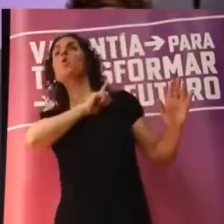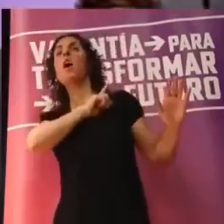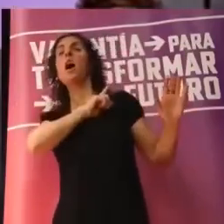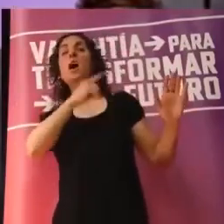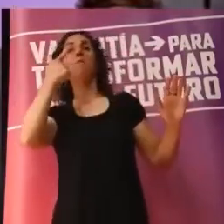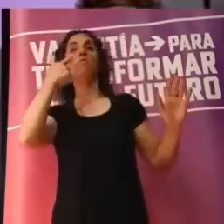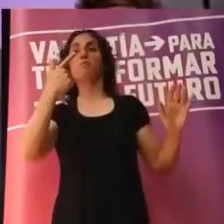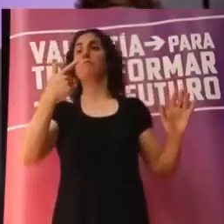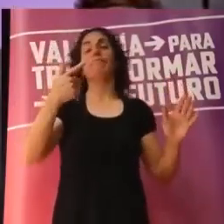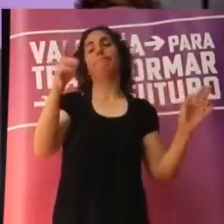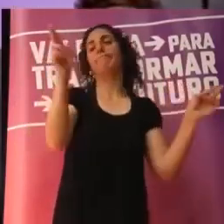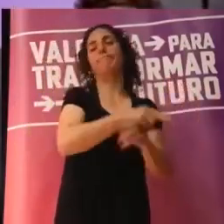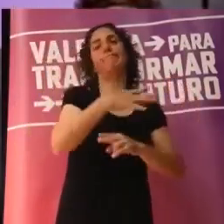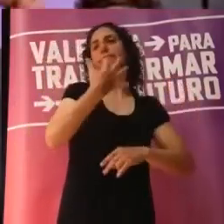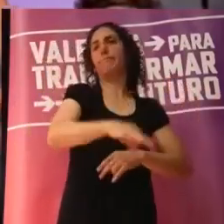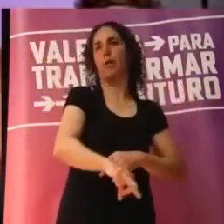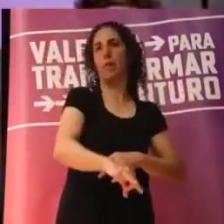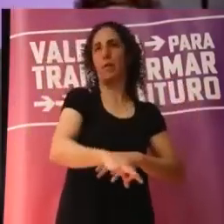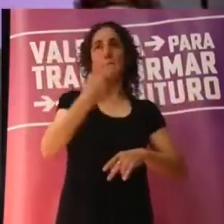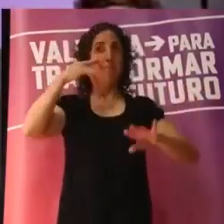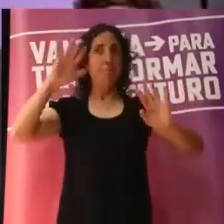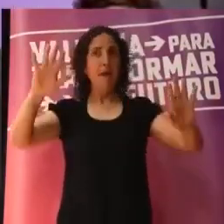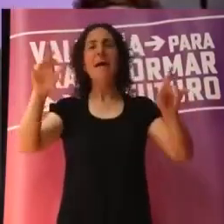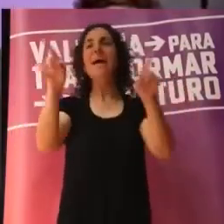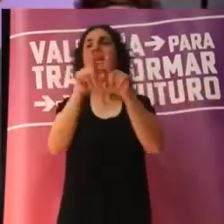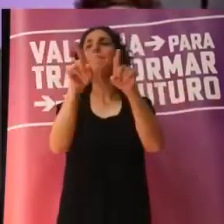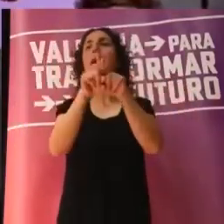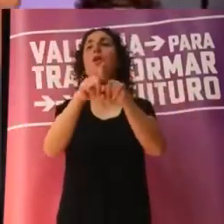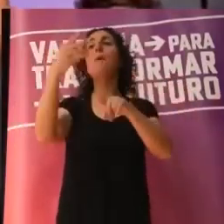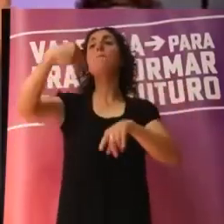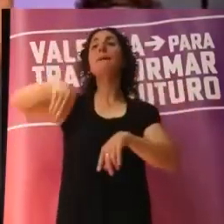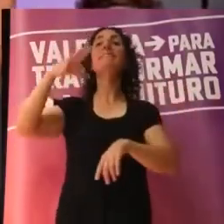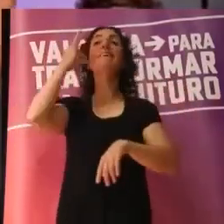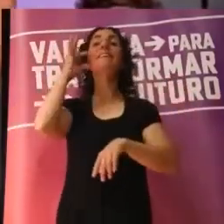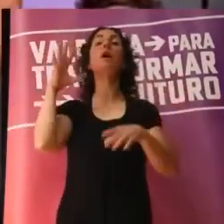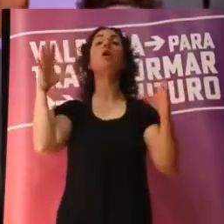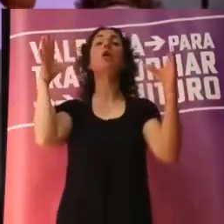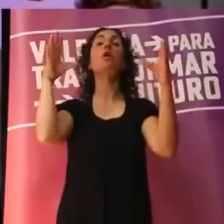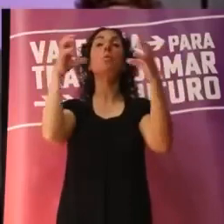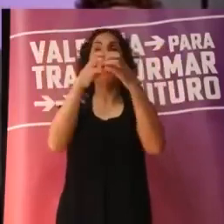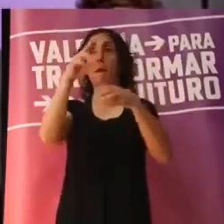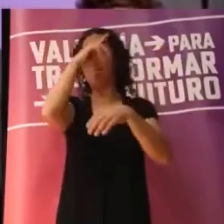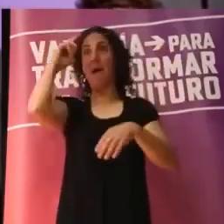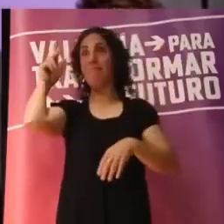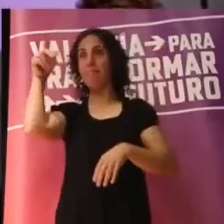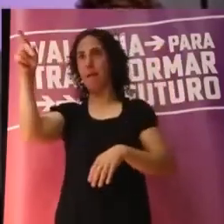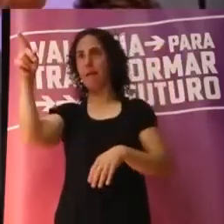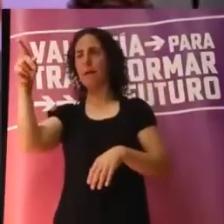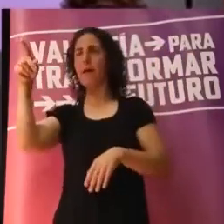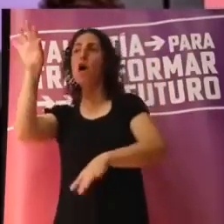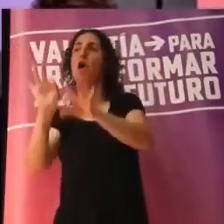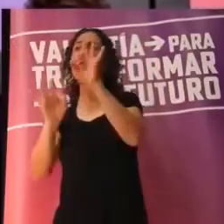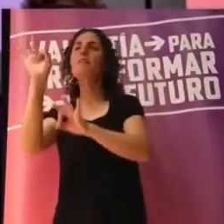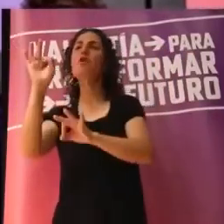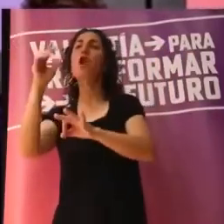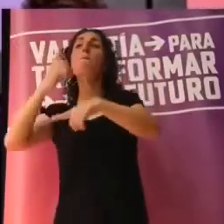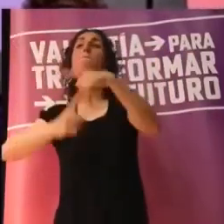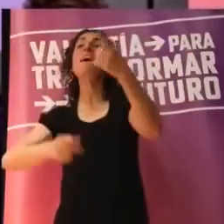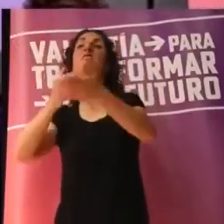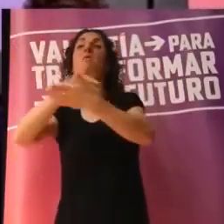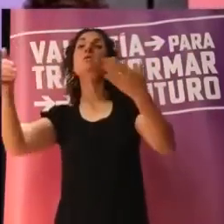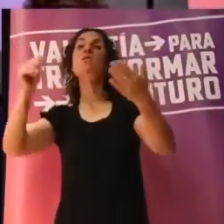es posible que el hermano de la presidenta de la Comunidad de Madrid cobrara una comisión de